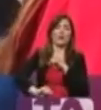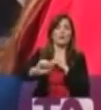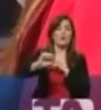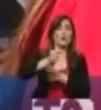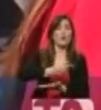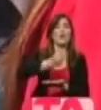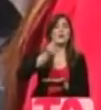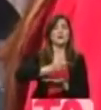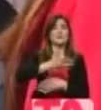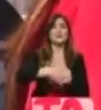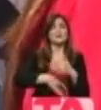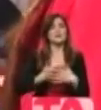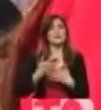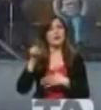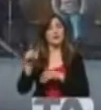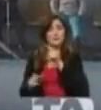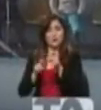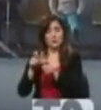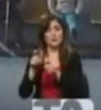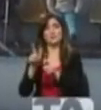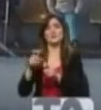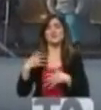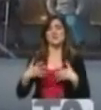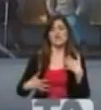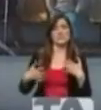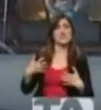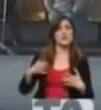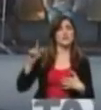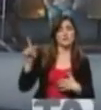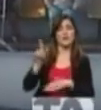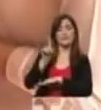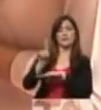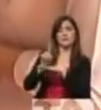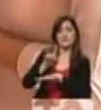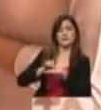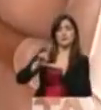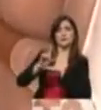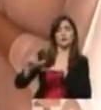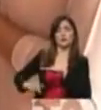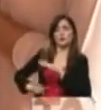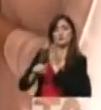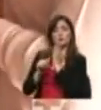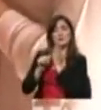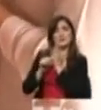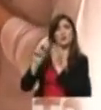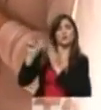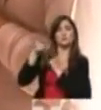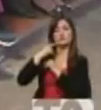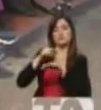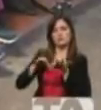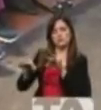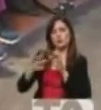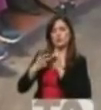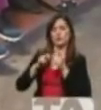vez. Transmitimos el malestar de los usuarios del Centro de Salud Ciudadela Ibarra al director del Distrito de Salud del Ministerio. Él nos explica